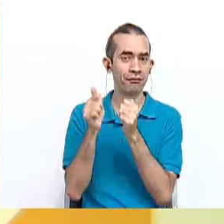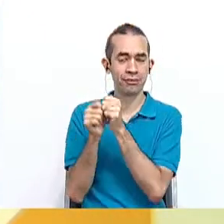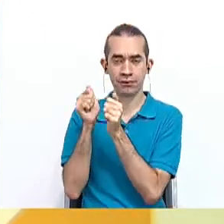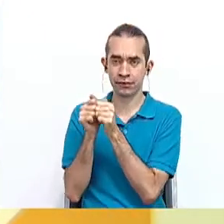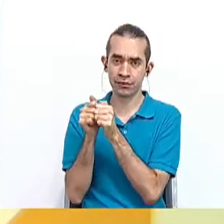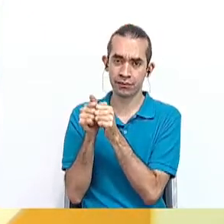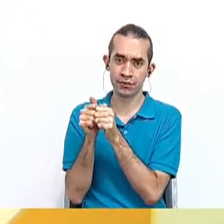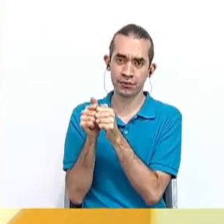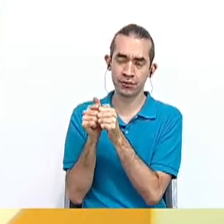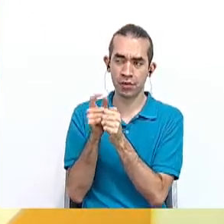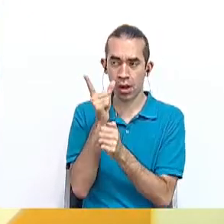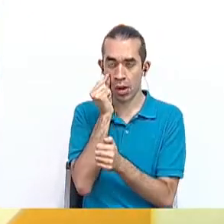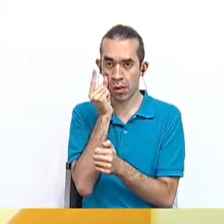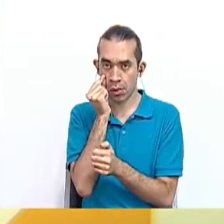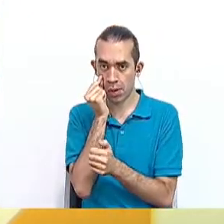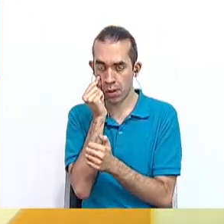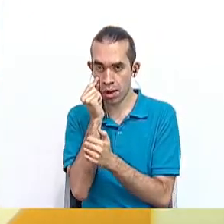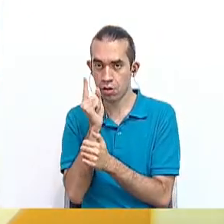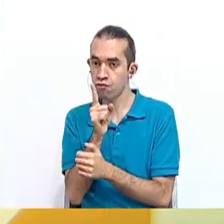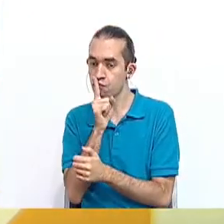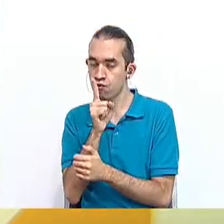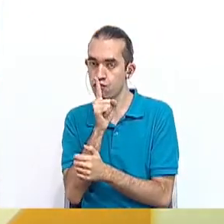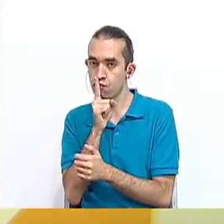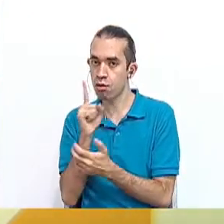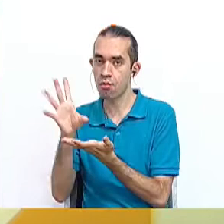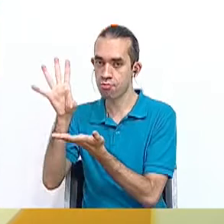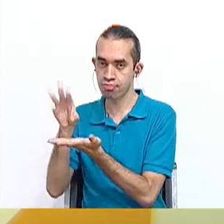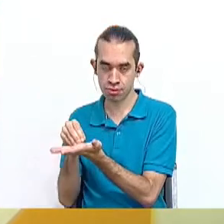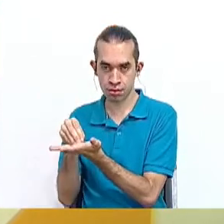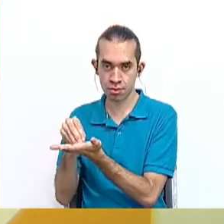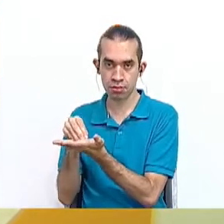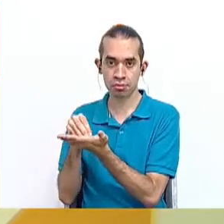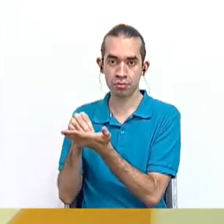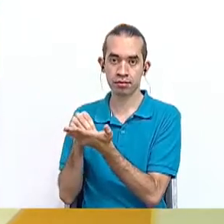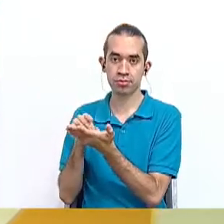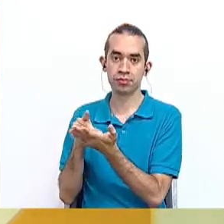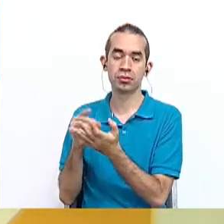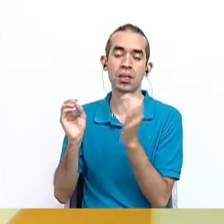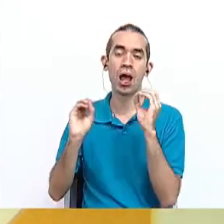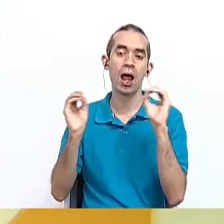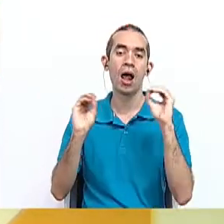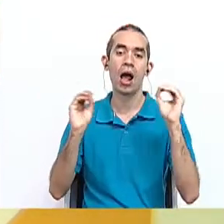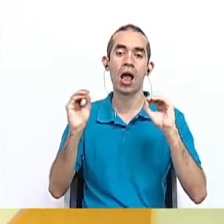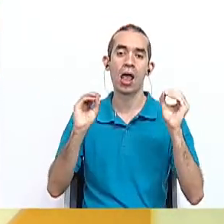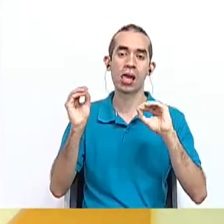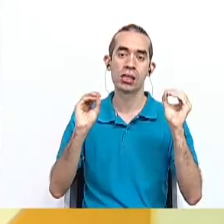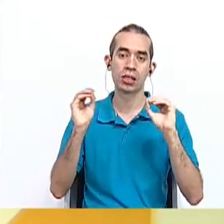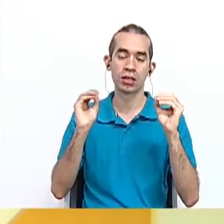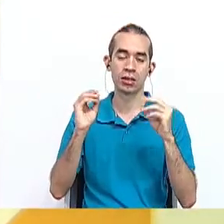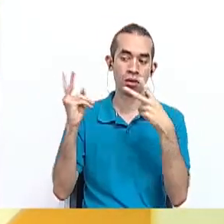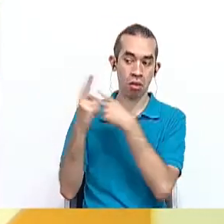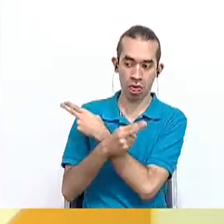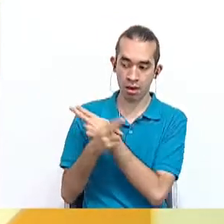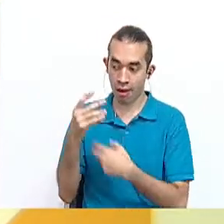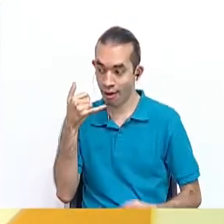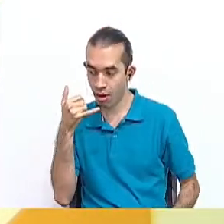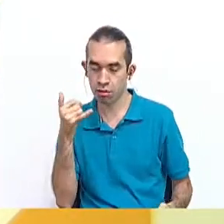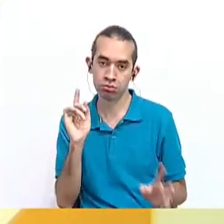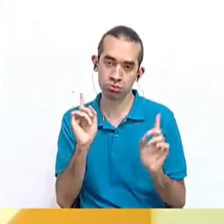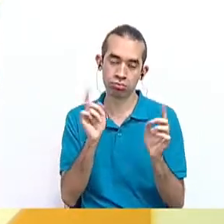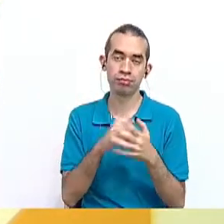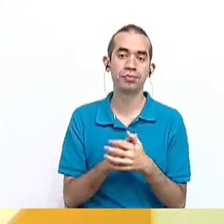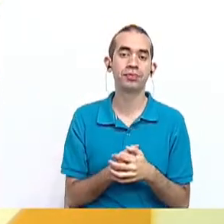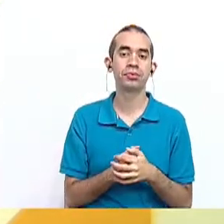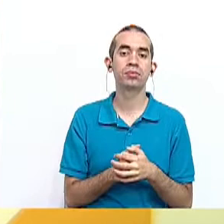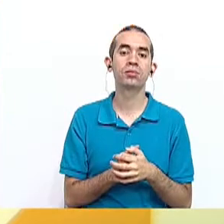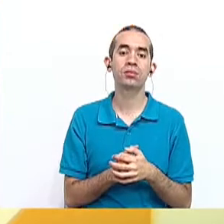celular, verifiquen que esté en silencio o apagado para que no les cause ninguna interrupción.